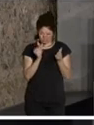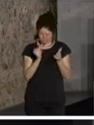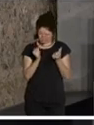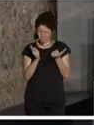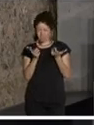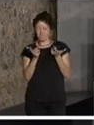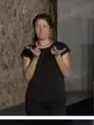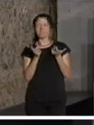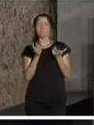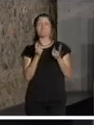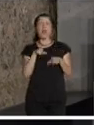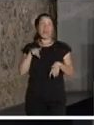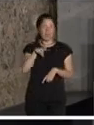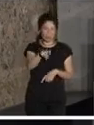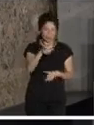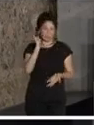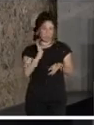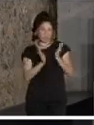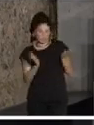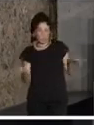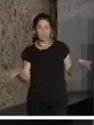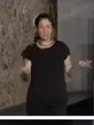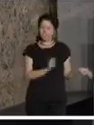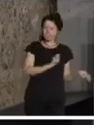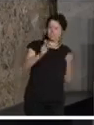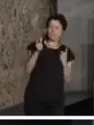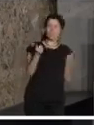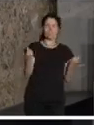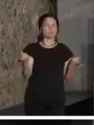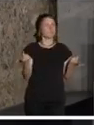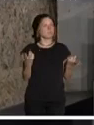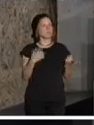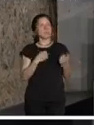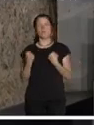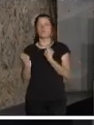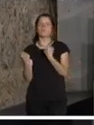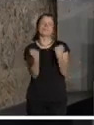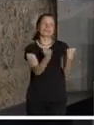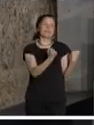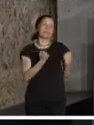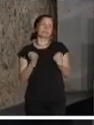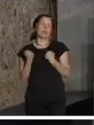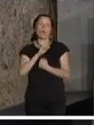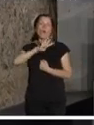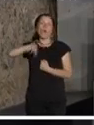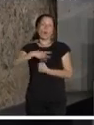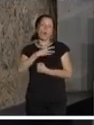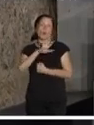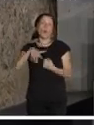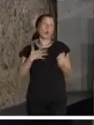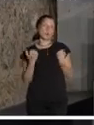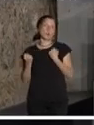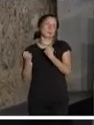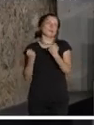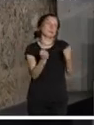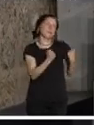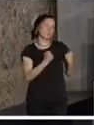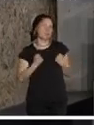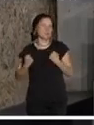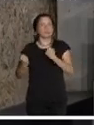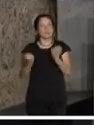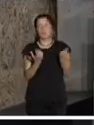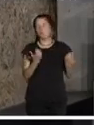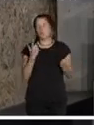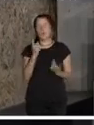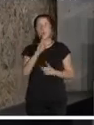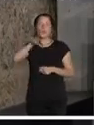de ciclos de Cáncer y no puede ser que estén dando vueltas cuatro y cinco horas en un recorrido en un recorrido que